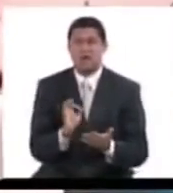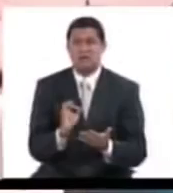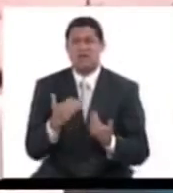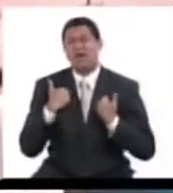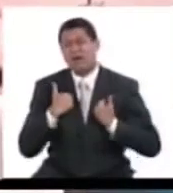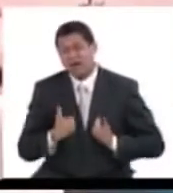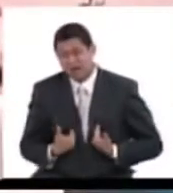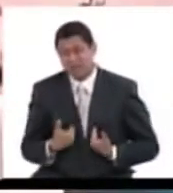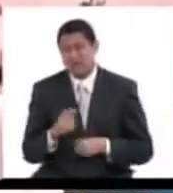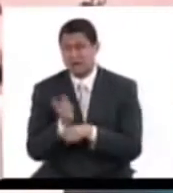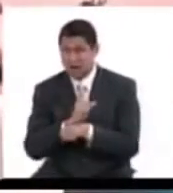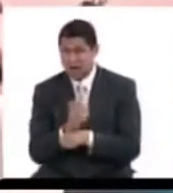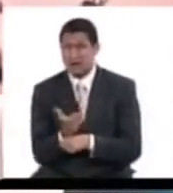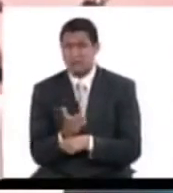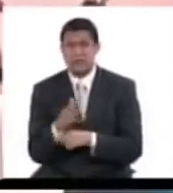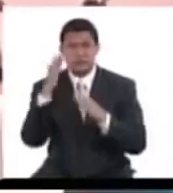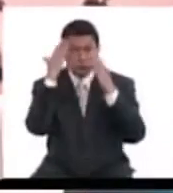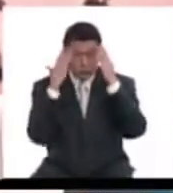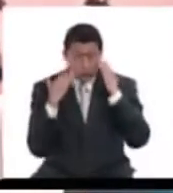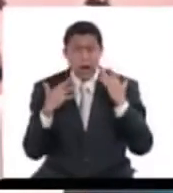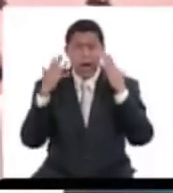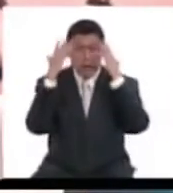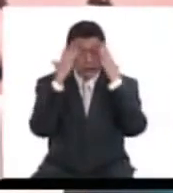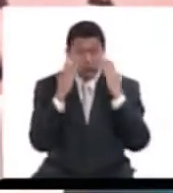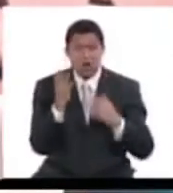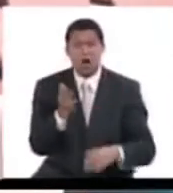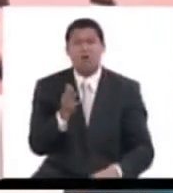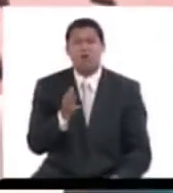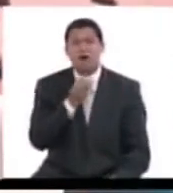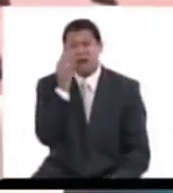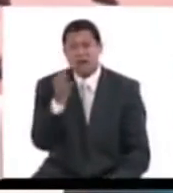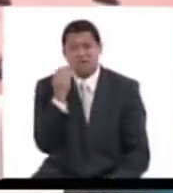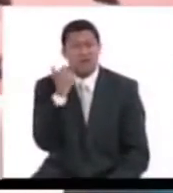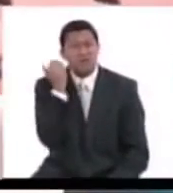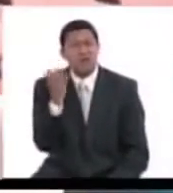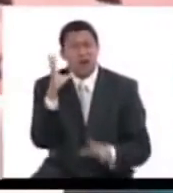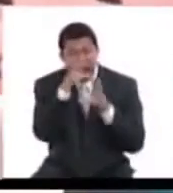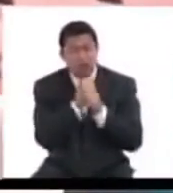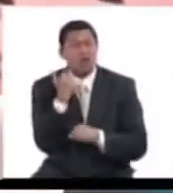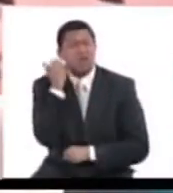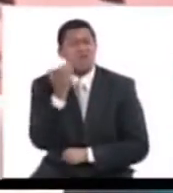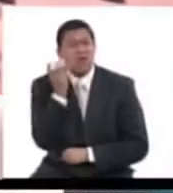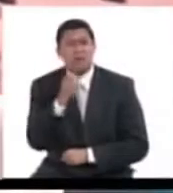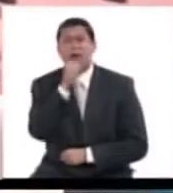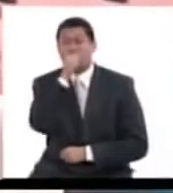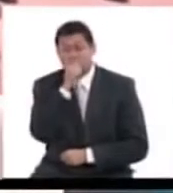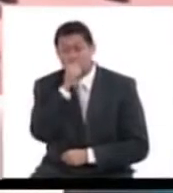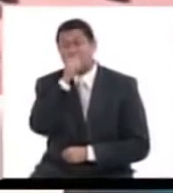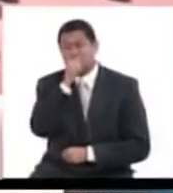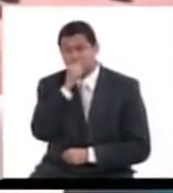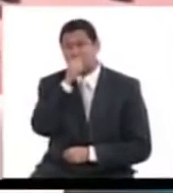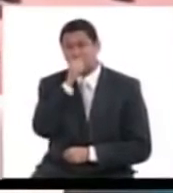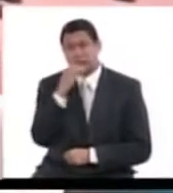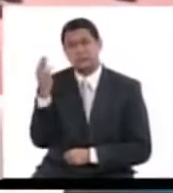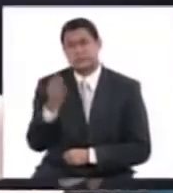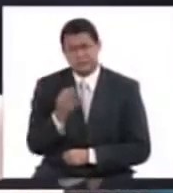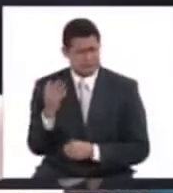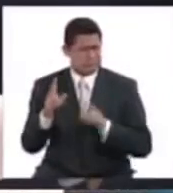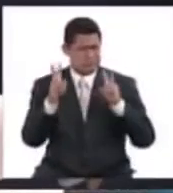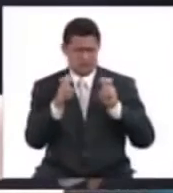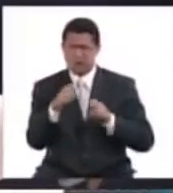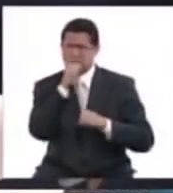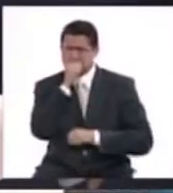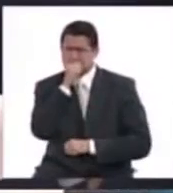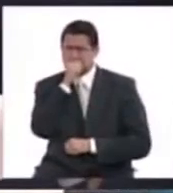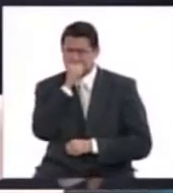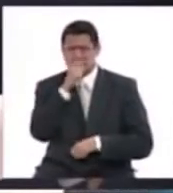con facilidad, los sudores y la fiebre vespertina o nocturna, la tos, tose sin ningún patrón en particular, tose